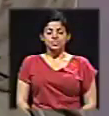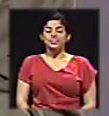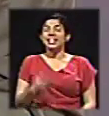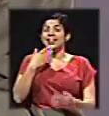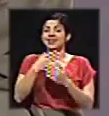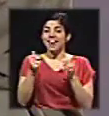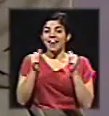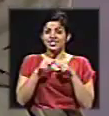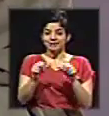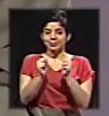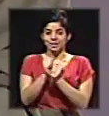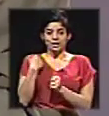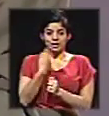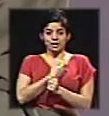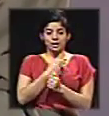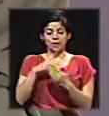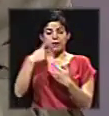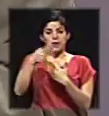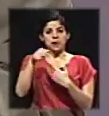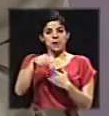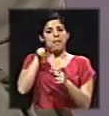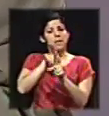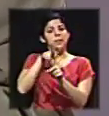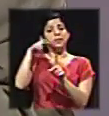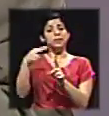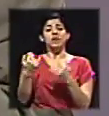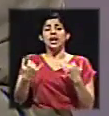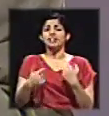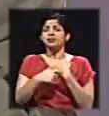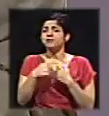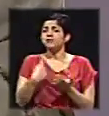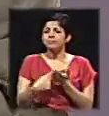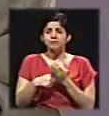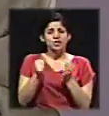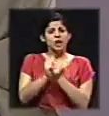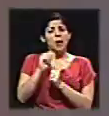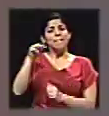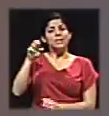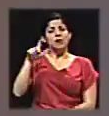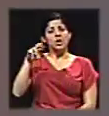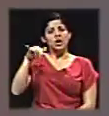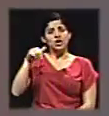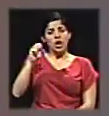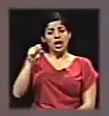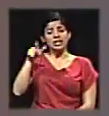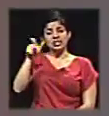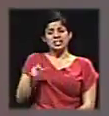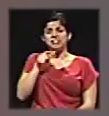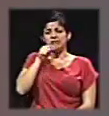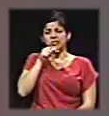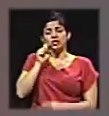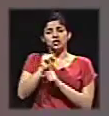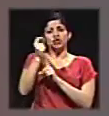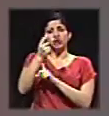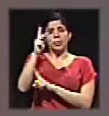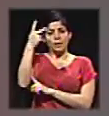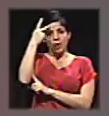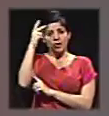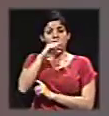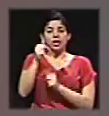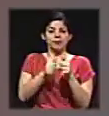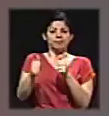Gracias por continuar con nosotros en su programa Puntos de Vista. En esta ocasión conversamos con don Manuel Rojas Bolaños, sociólogo político y catedrático de